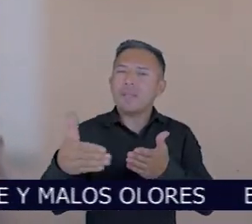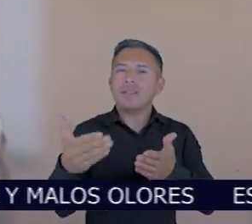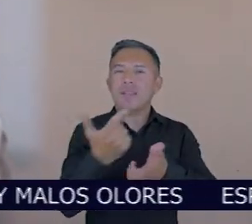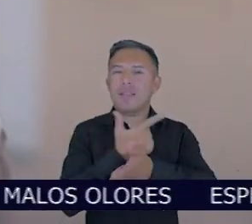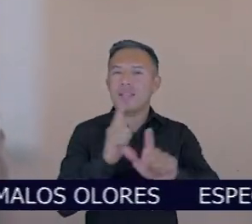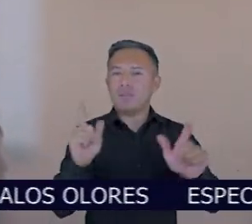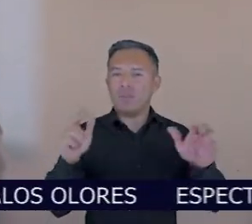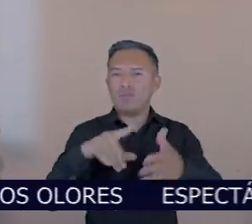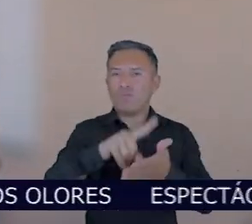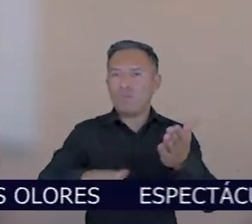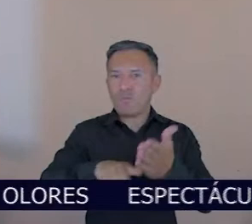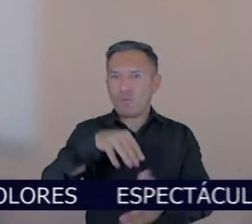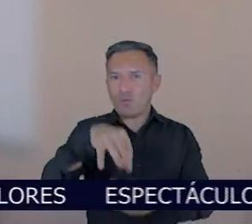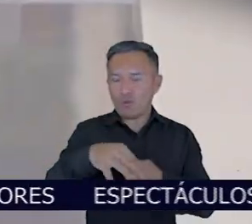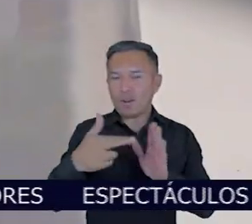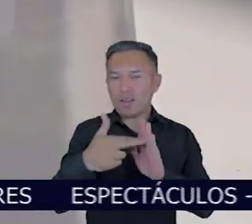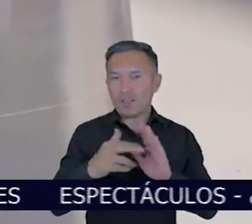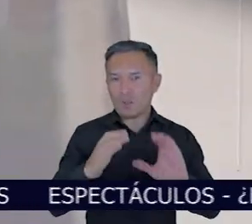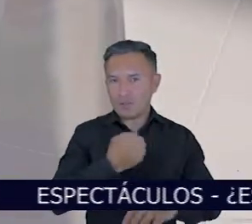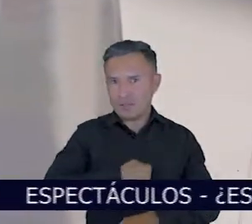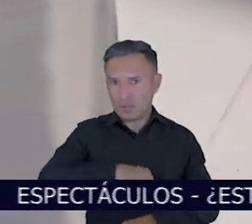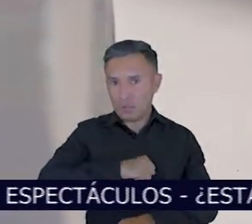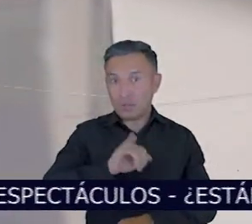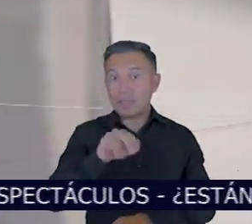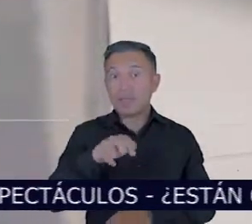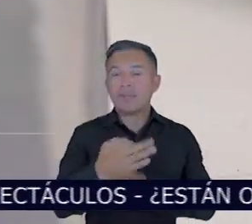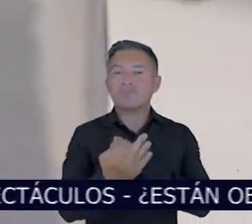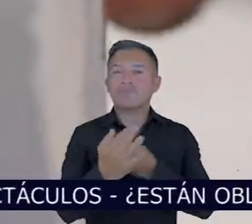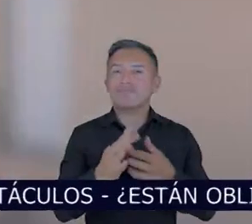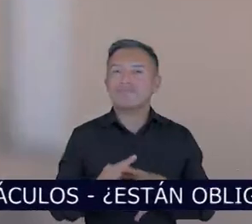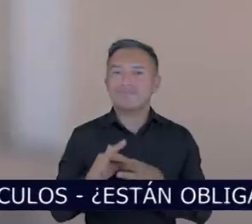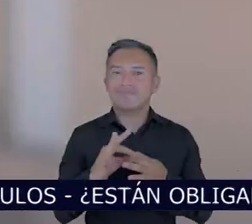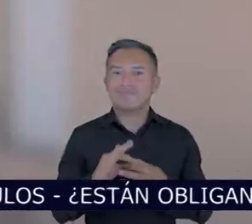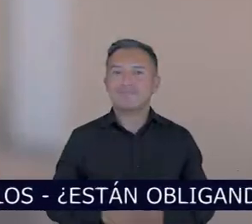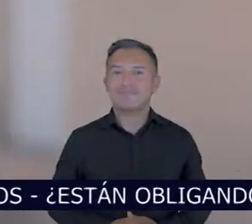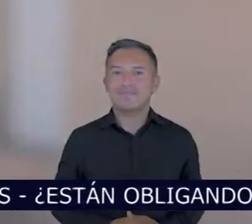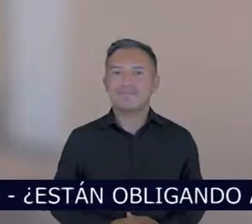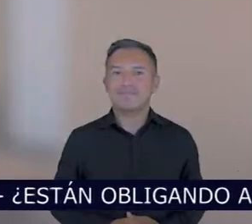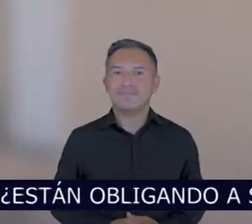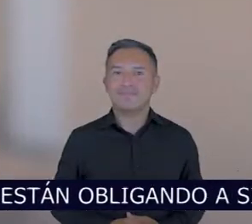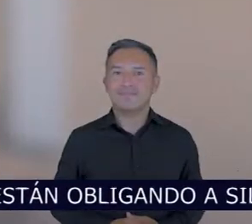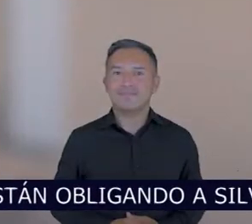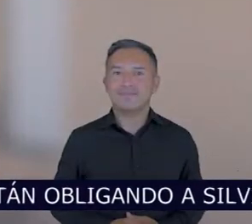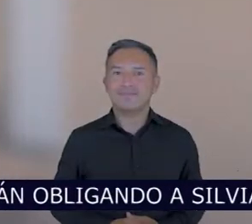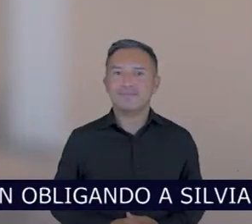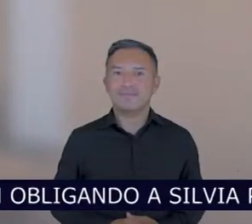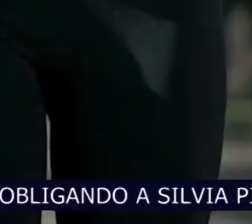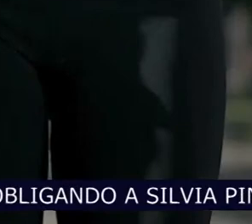libres y respetando las medidas sanitarias. Mi INE nos une.